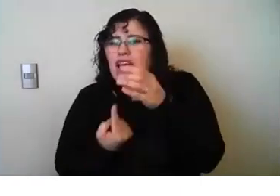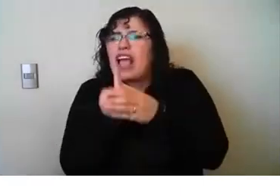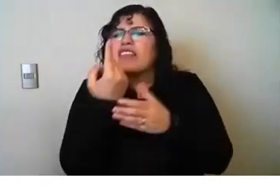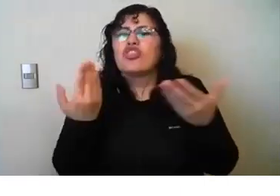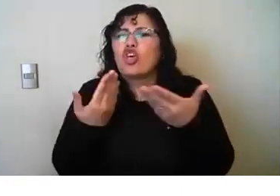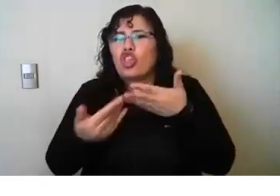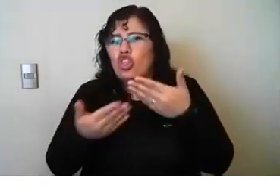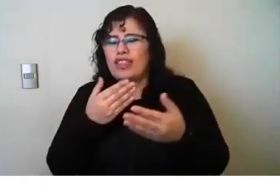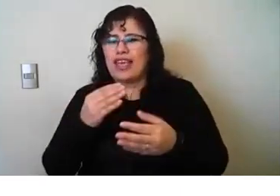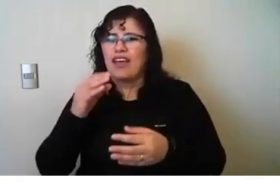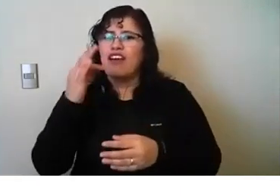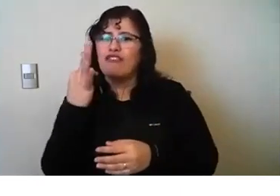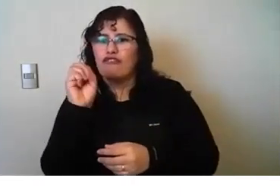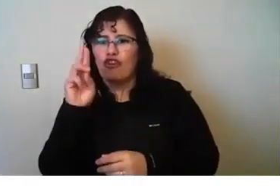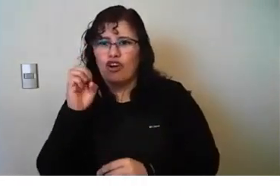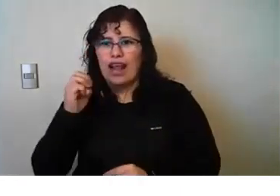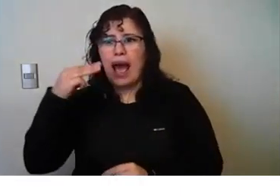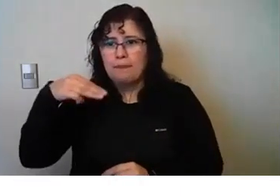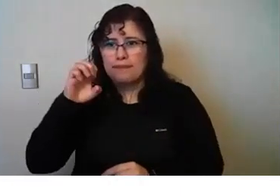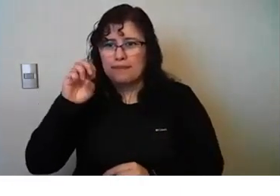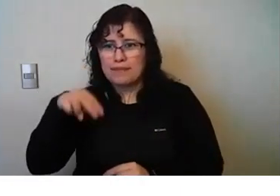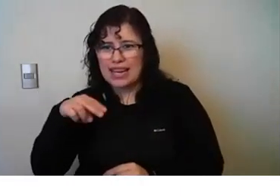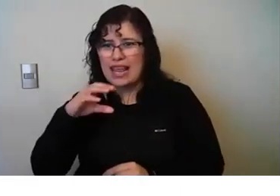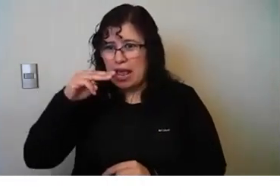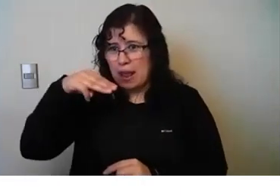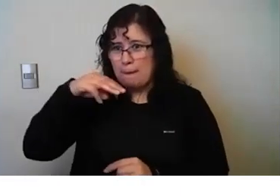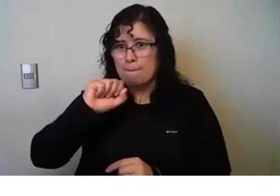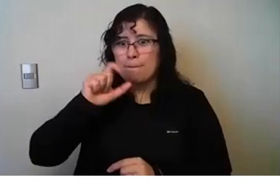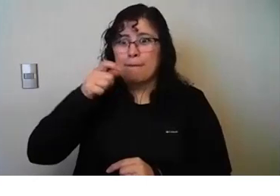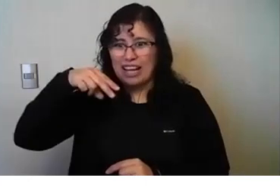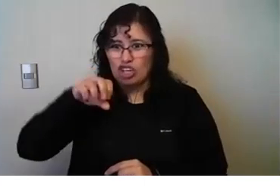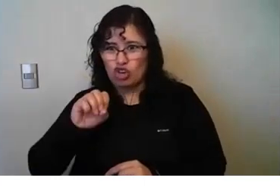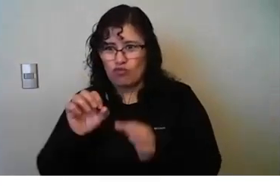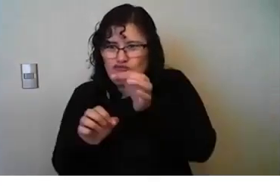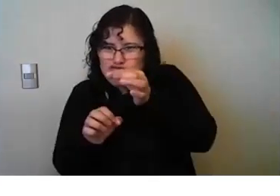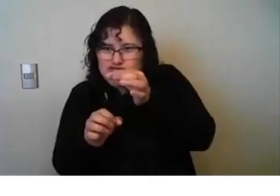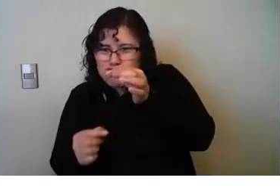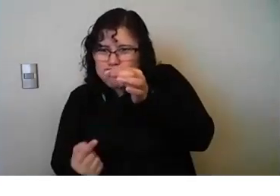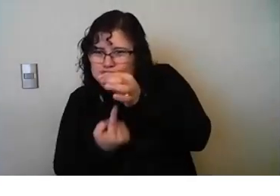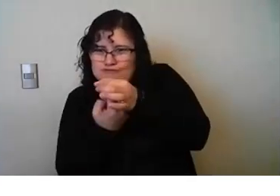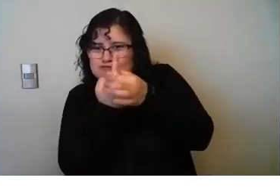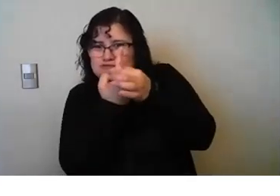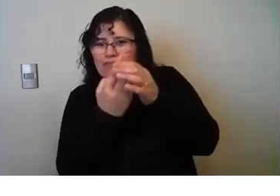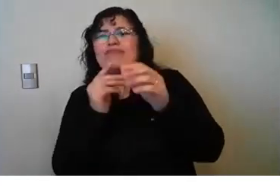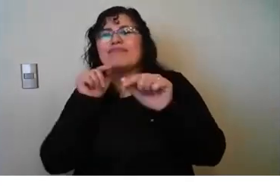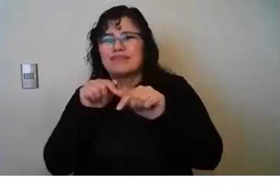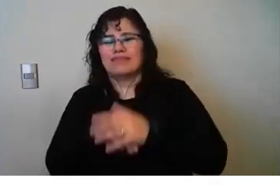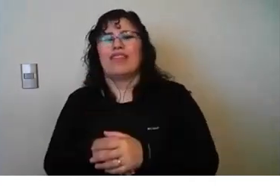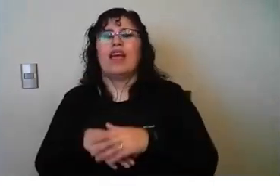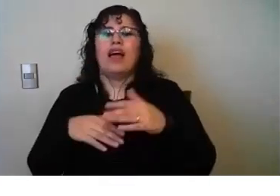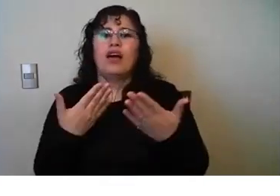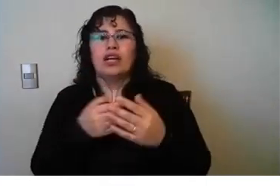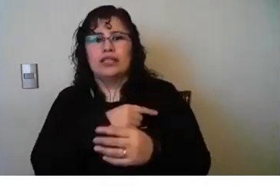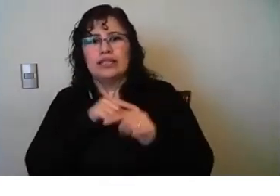estos sistemas. Bueno, ahí están todos los nombres de esta arteria. Esta que está aquí es la